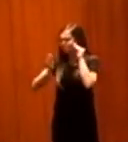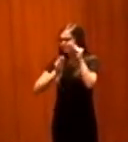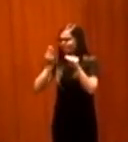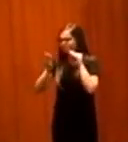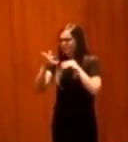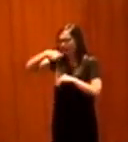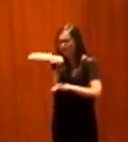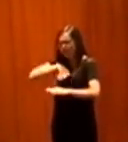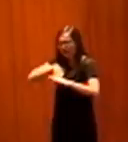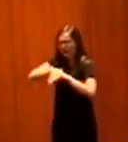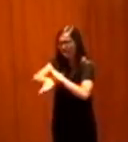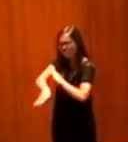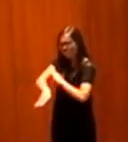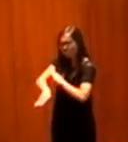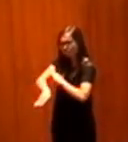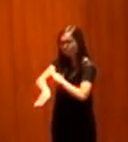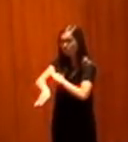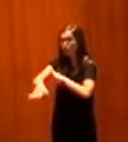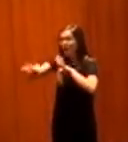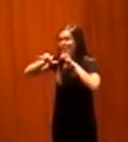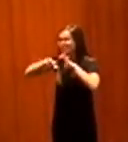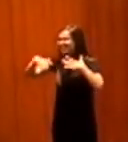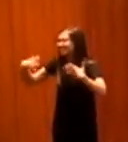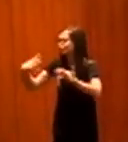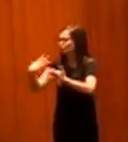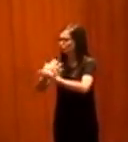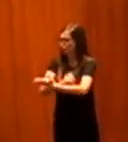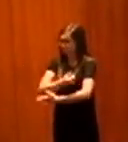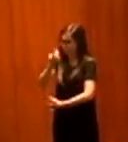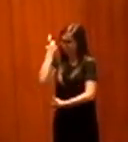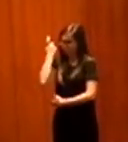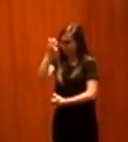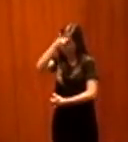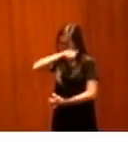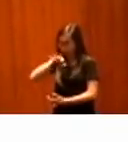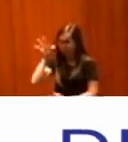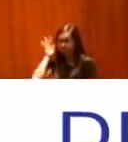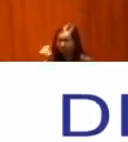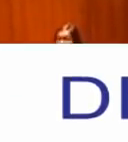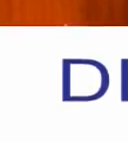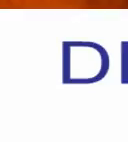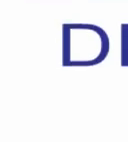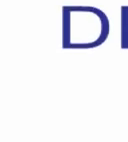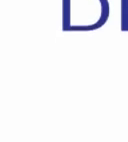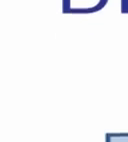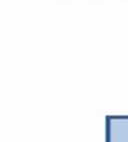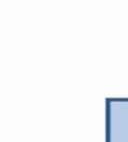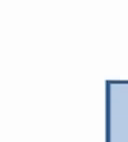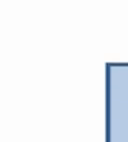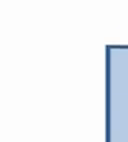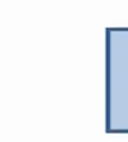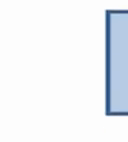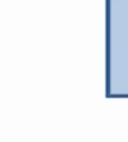tener acceso a los aprendizajes todos los alumnos. Y para y para hacer ello, para esto, eh ellos se